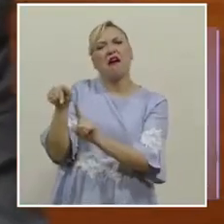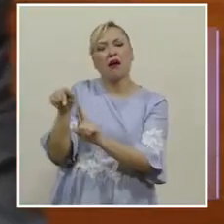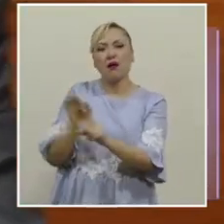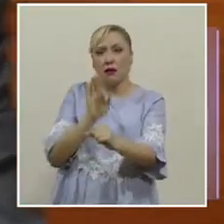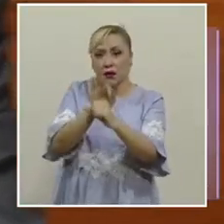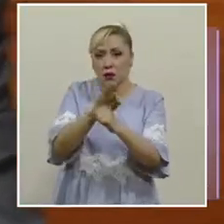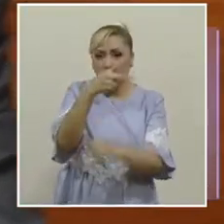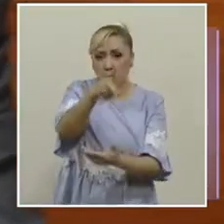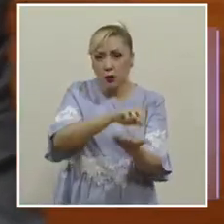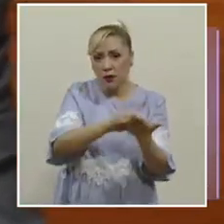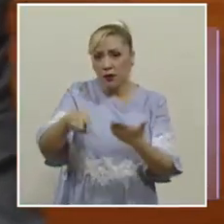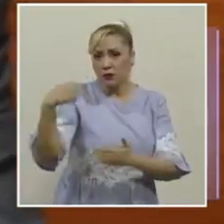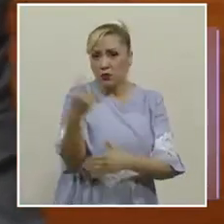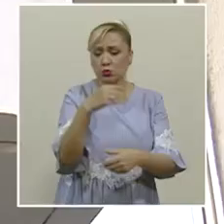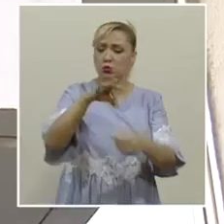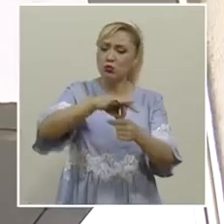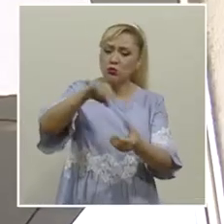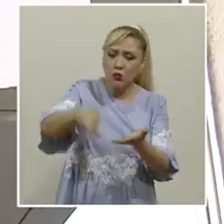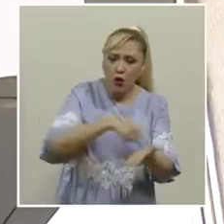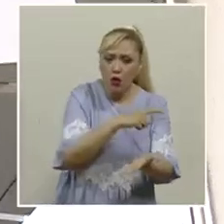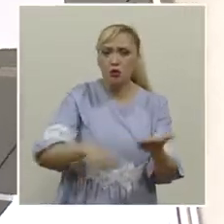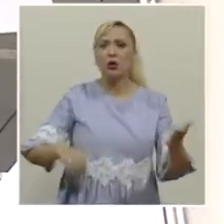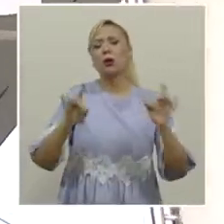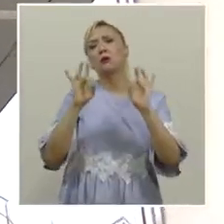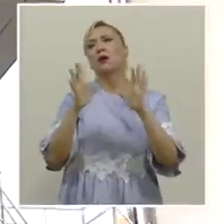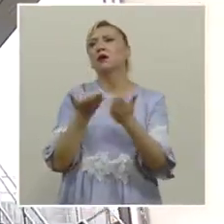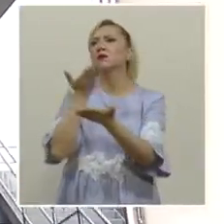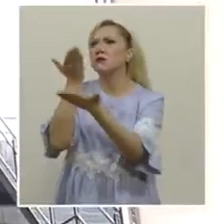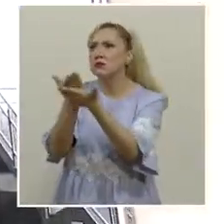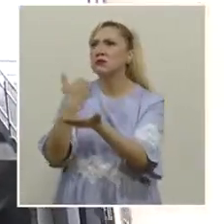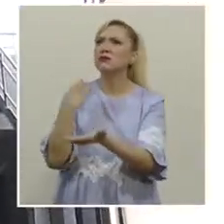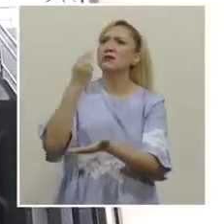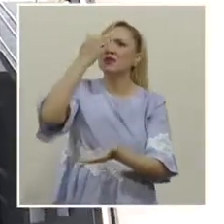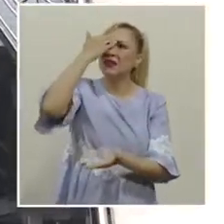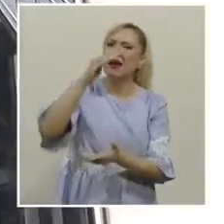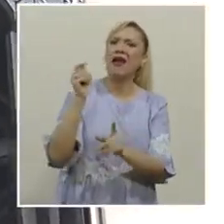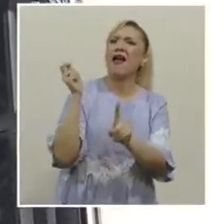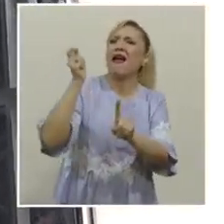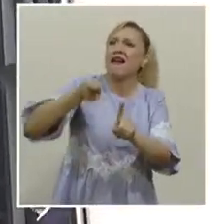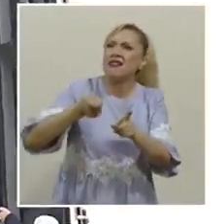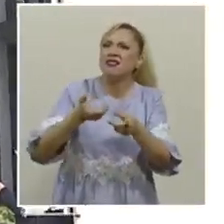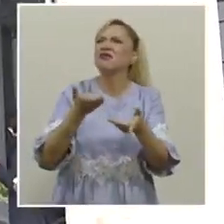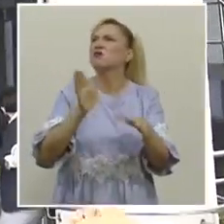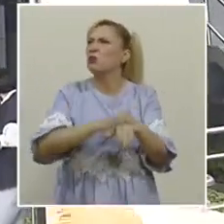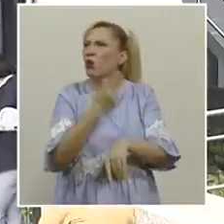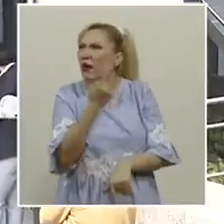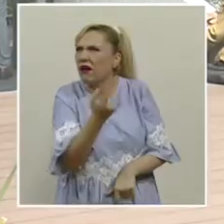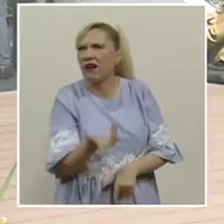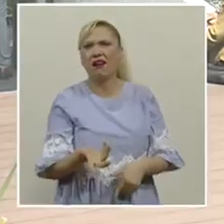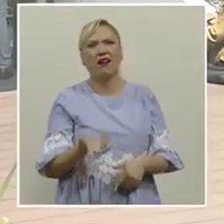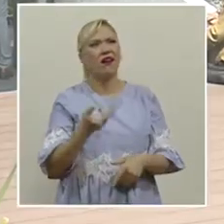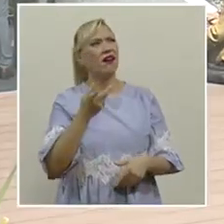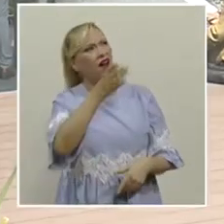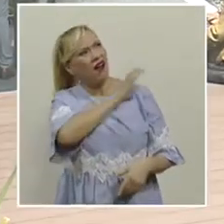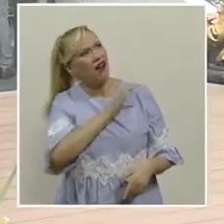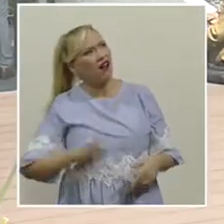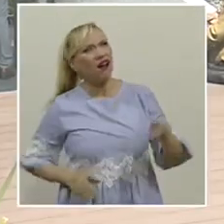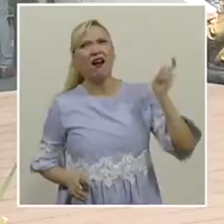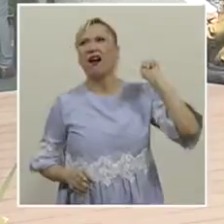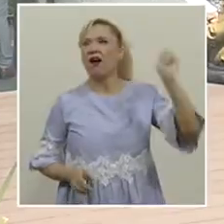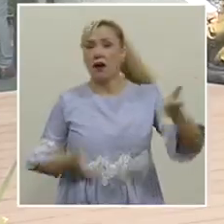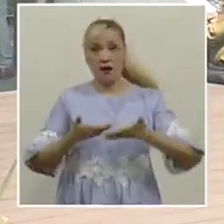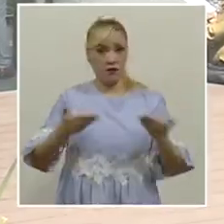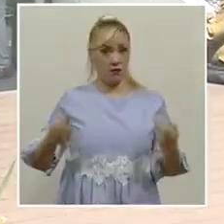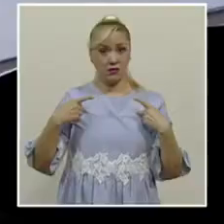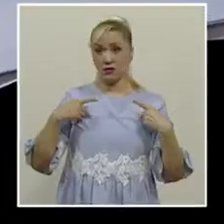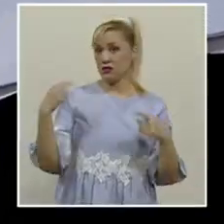de la ciudadanía, entre ellos los de petición y acceso a la información, pues hoy los ciudadanos exigen más rendición de